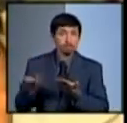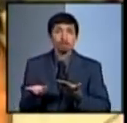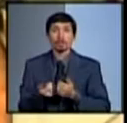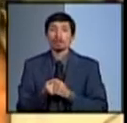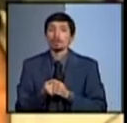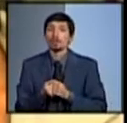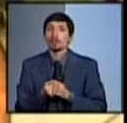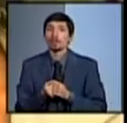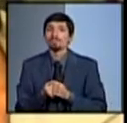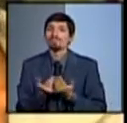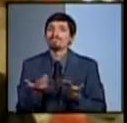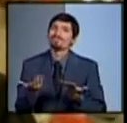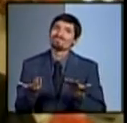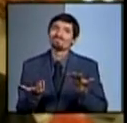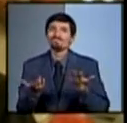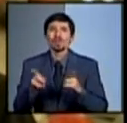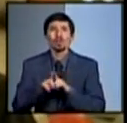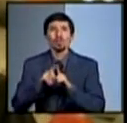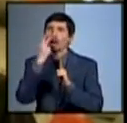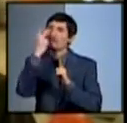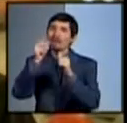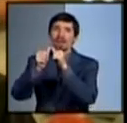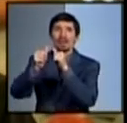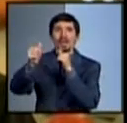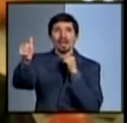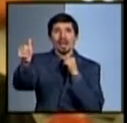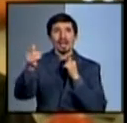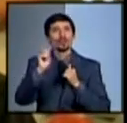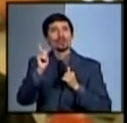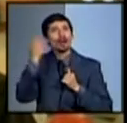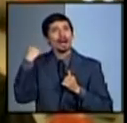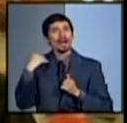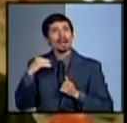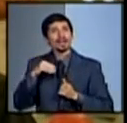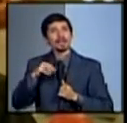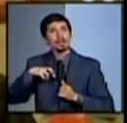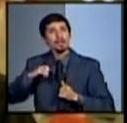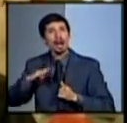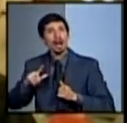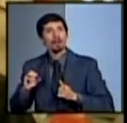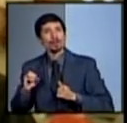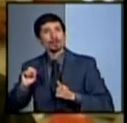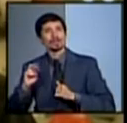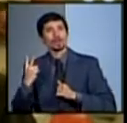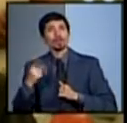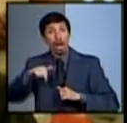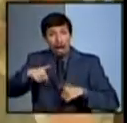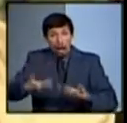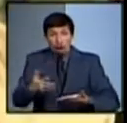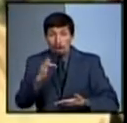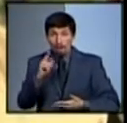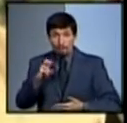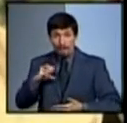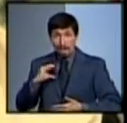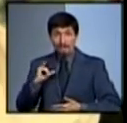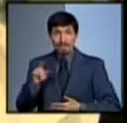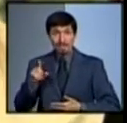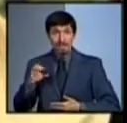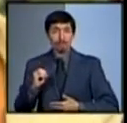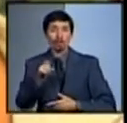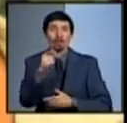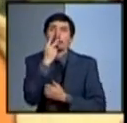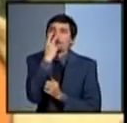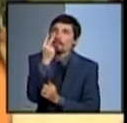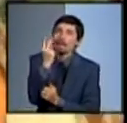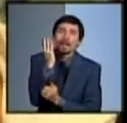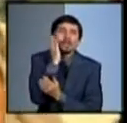como muy lejano, no era como Juan Pablo II, no es como Francisco ahora, el Papa Francisco, que es un exquisitez,